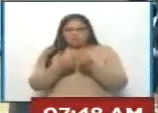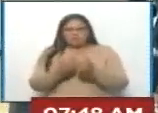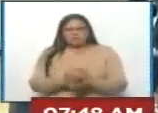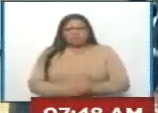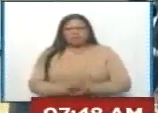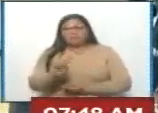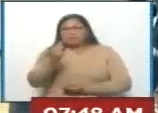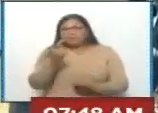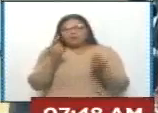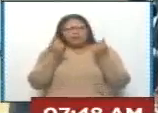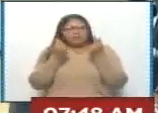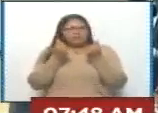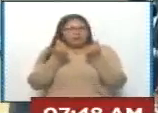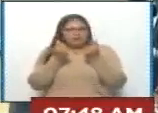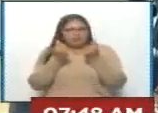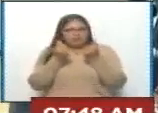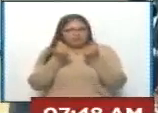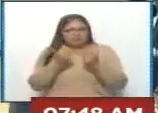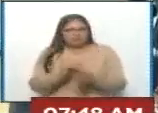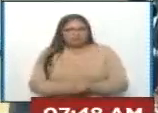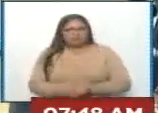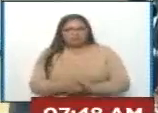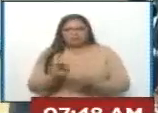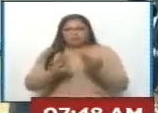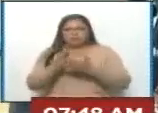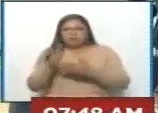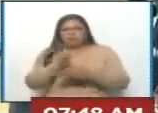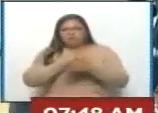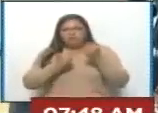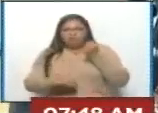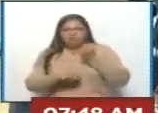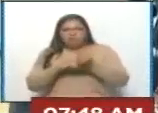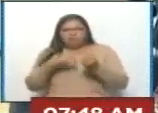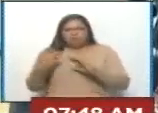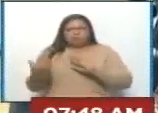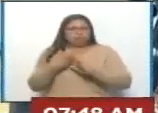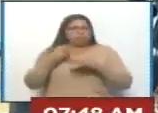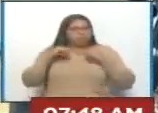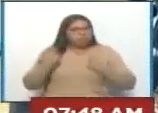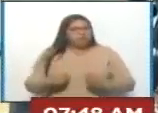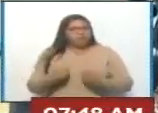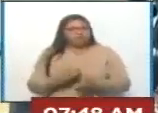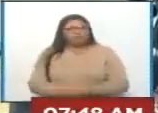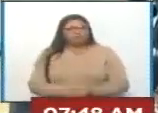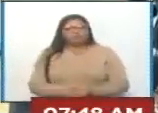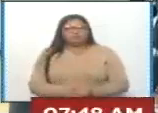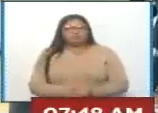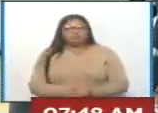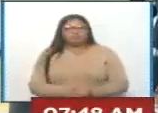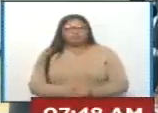Vamos a hablarlo de la manera más clara. Los salarios fueron duramente impactados. Fueron